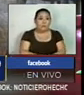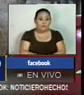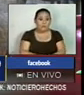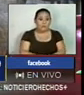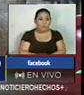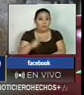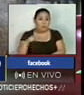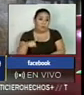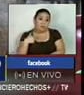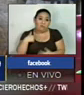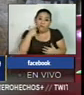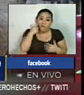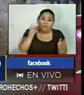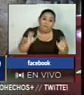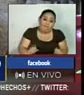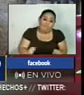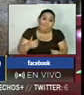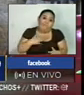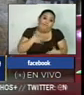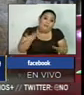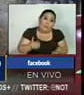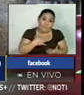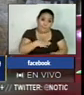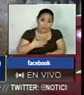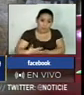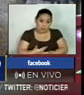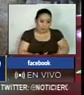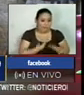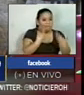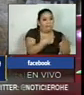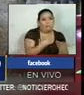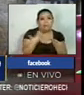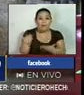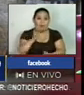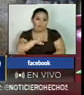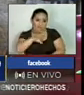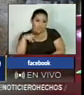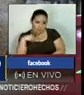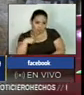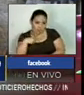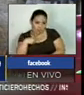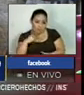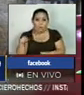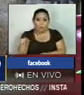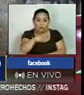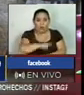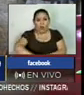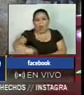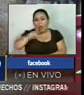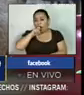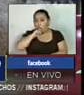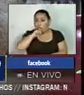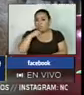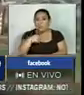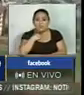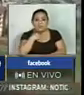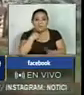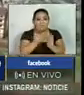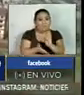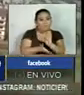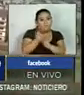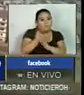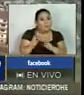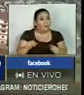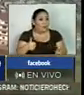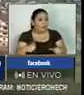Ahora me he visto obligada a entregar mis hijos a mis parientes La forma en que los pobres del mundo superen esta pandemia determinará